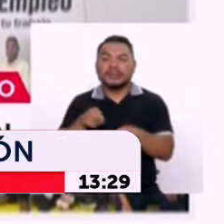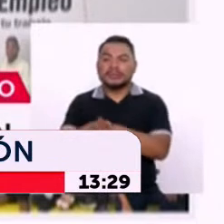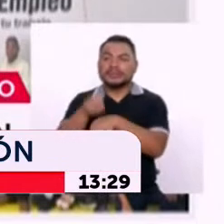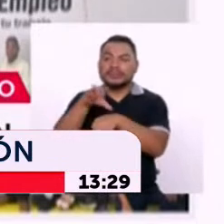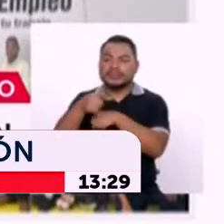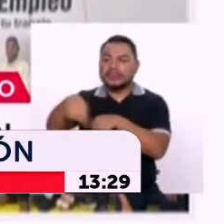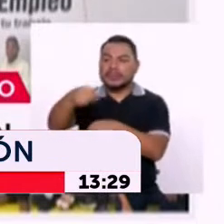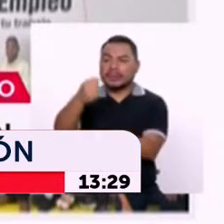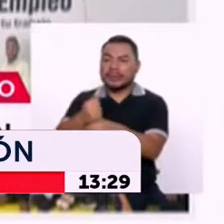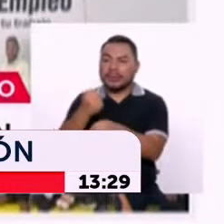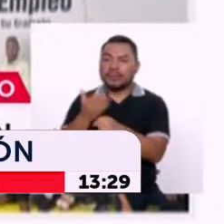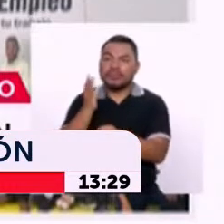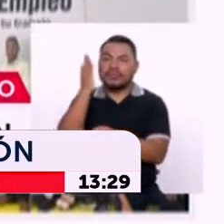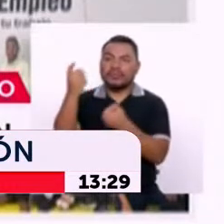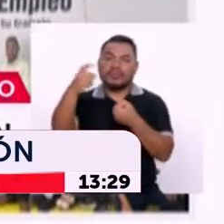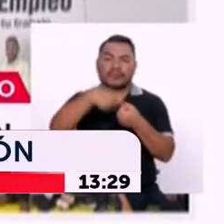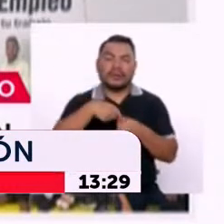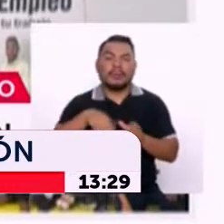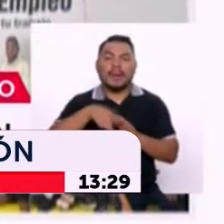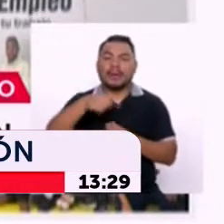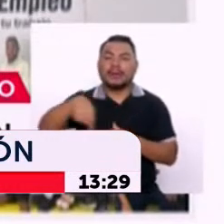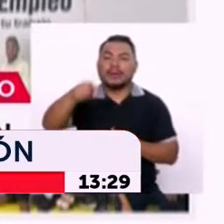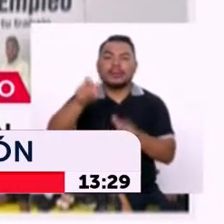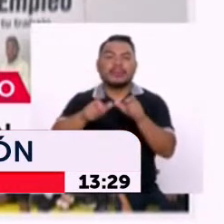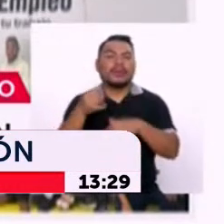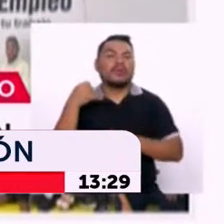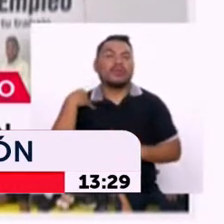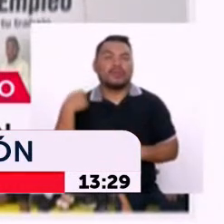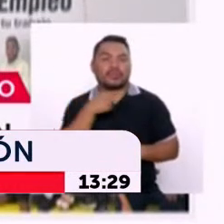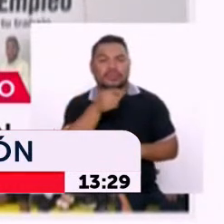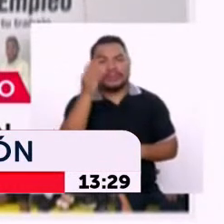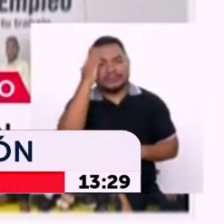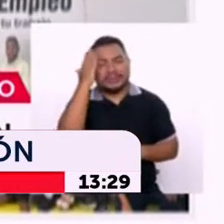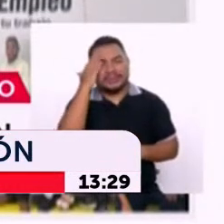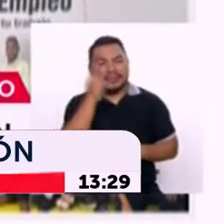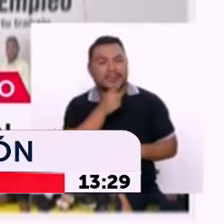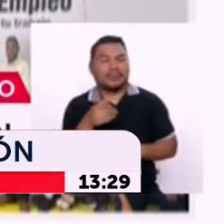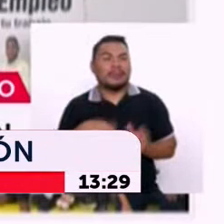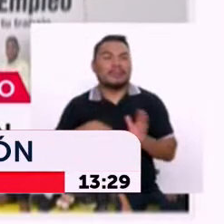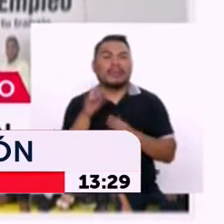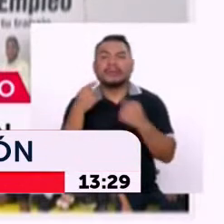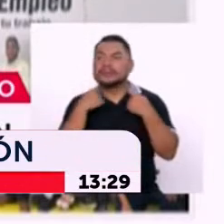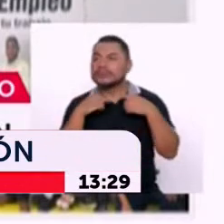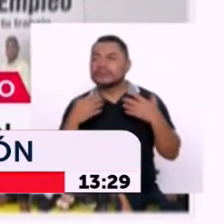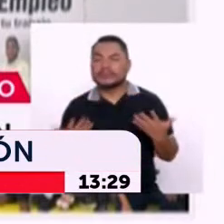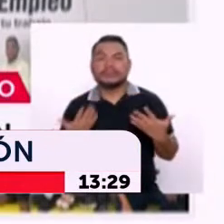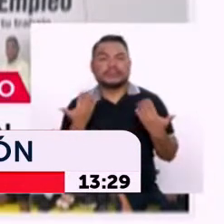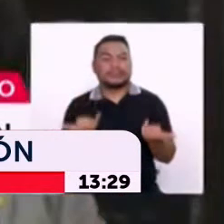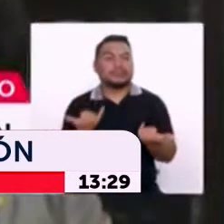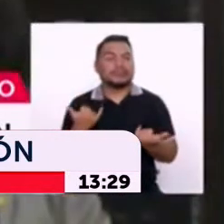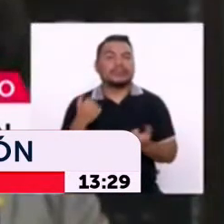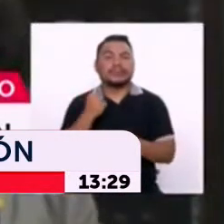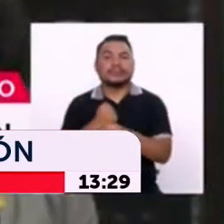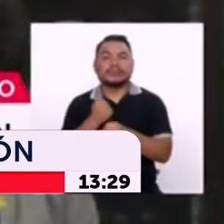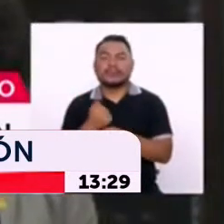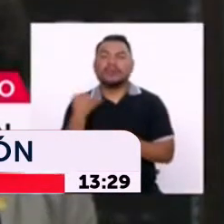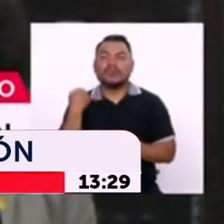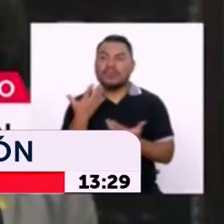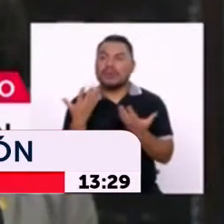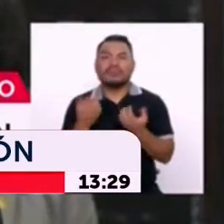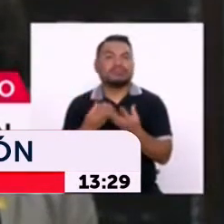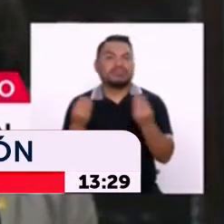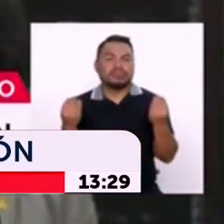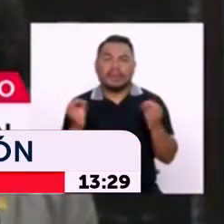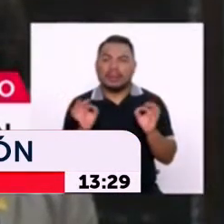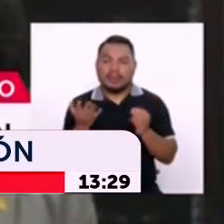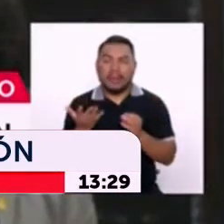de Trabajo, Fernando Varela, y se espera que una vez culminada la exposición de cada ministro, los medios de comunicación puedan